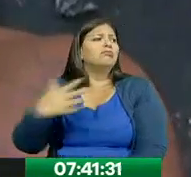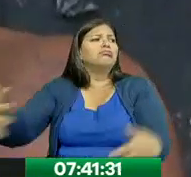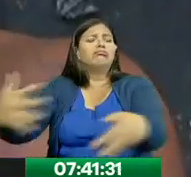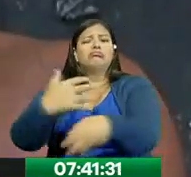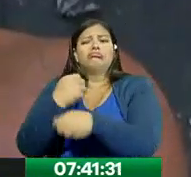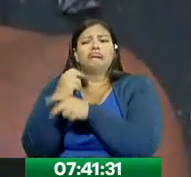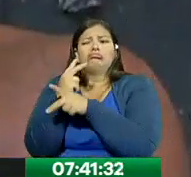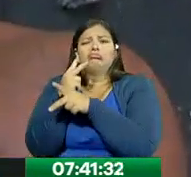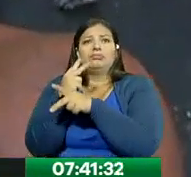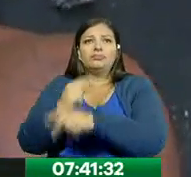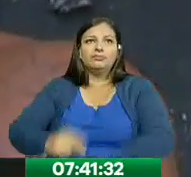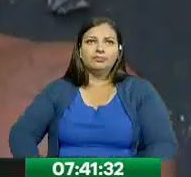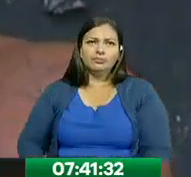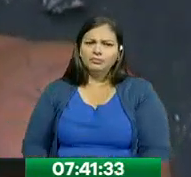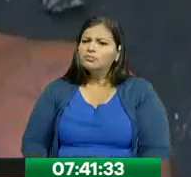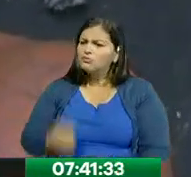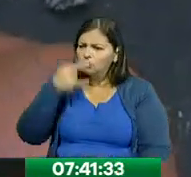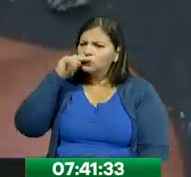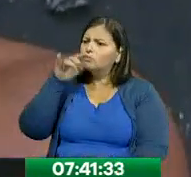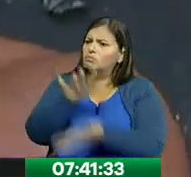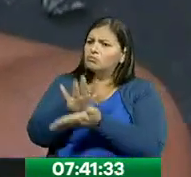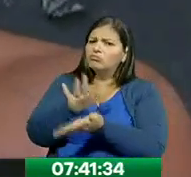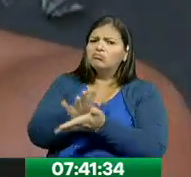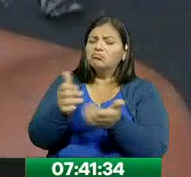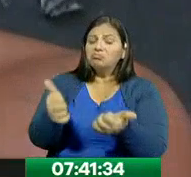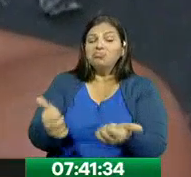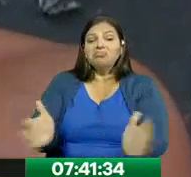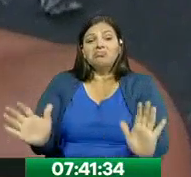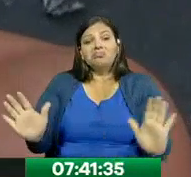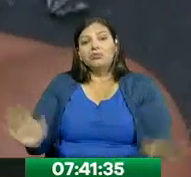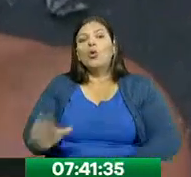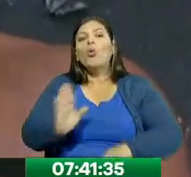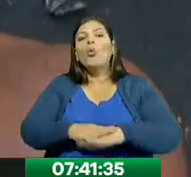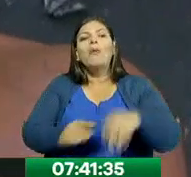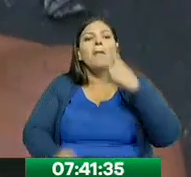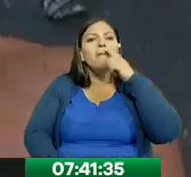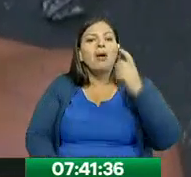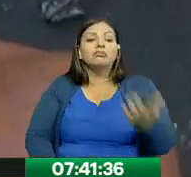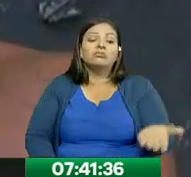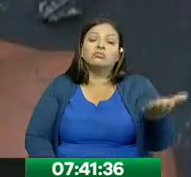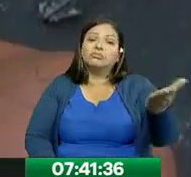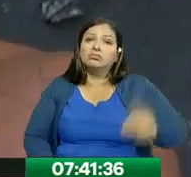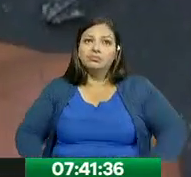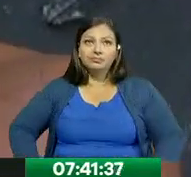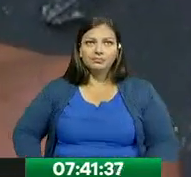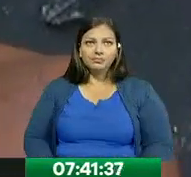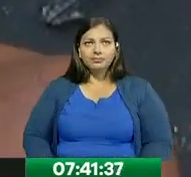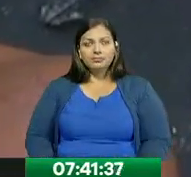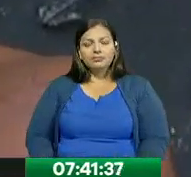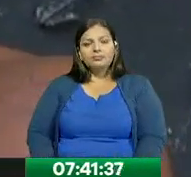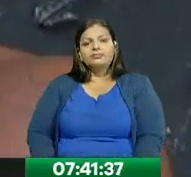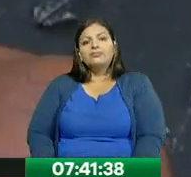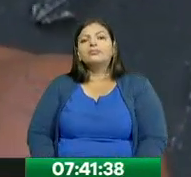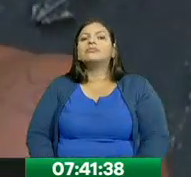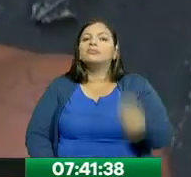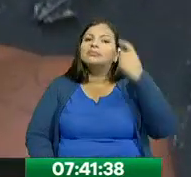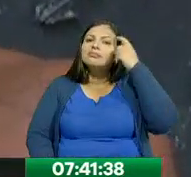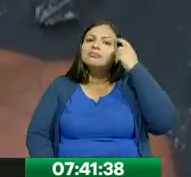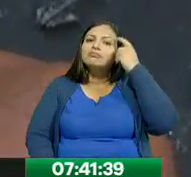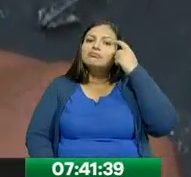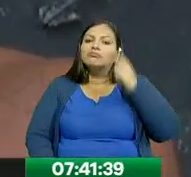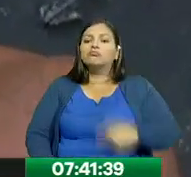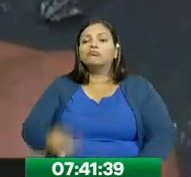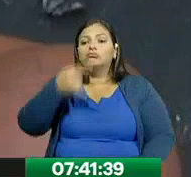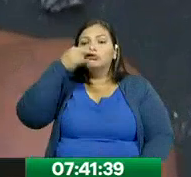necesita bastante ayuda psicológica porque no no no es fácil asimilar esto siendo que sabiendo que él es una criatura